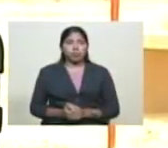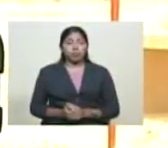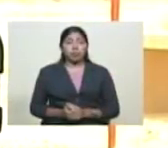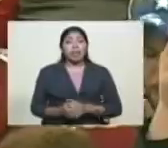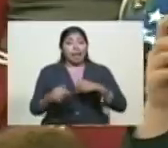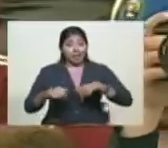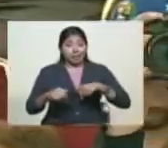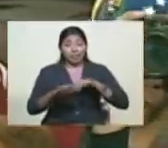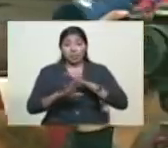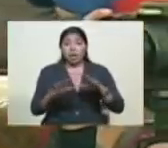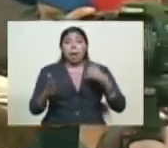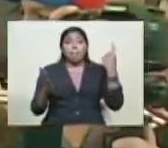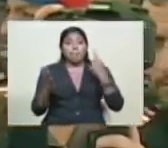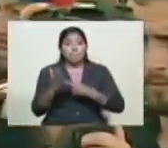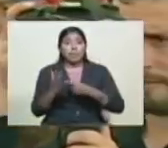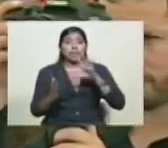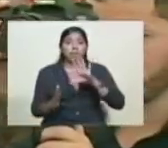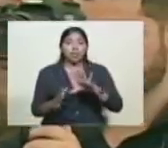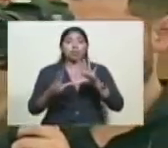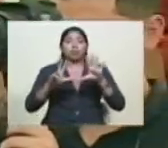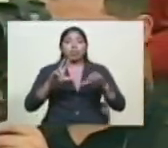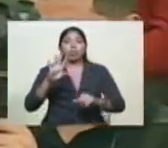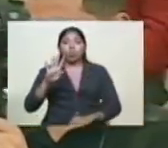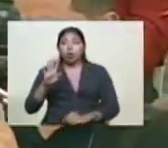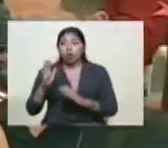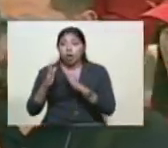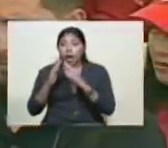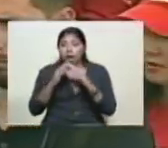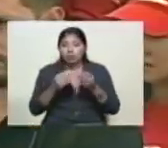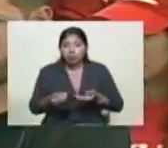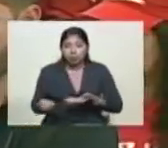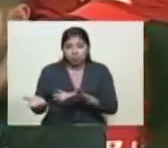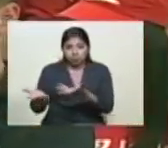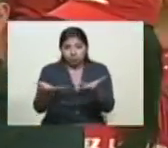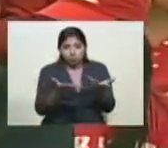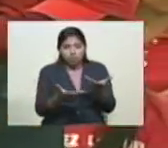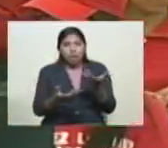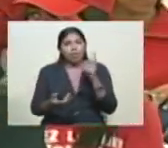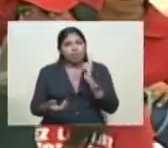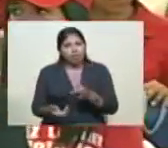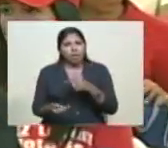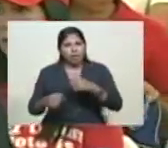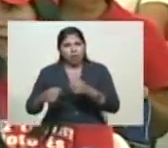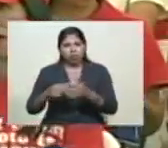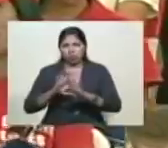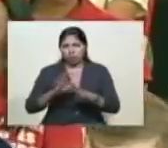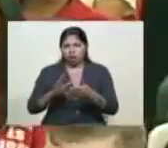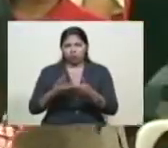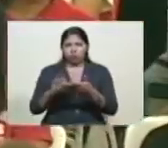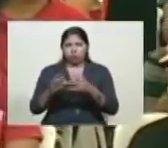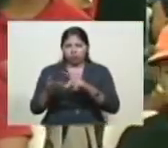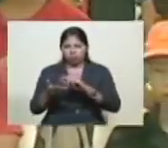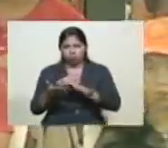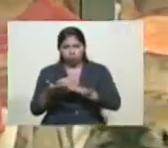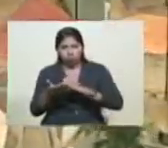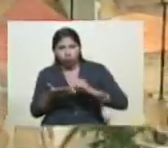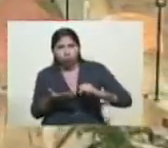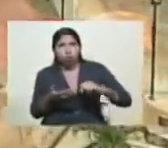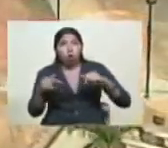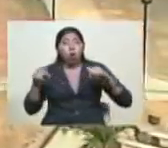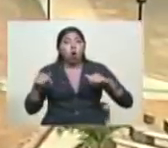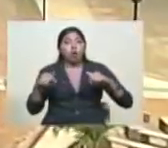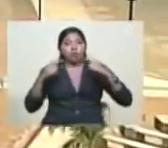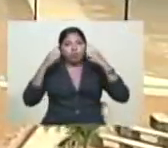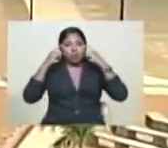entregando 1.584 viviendas. Y debe quedar registrado hoy, 10 de